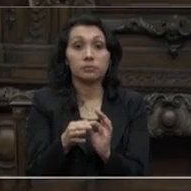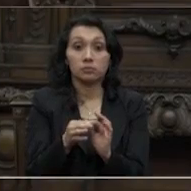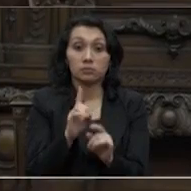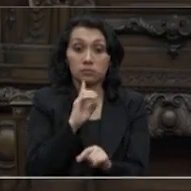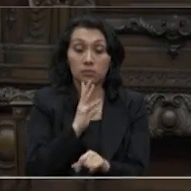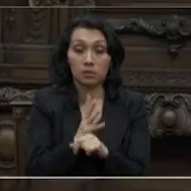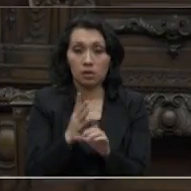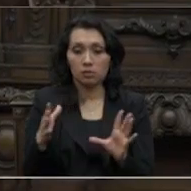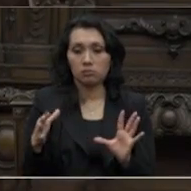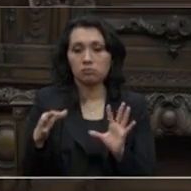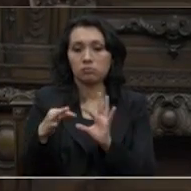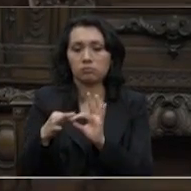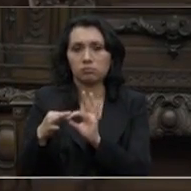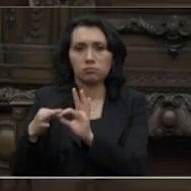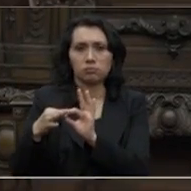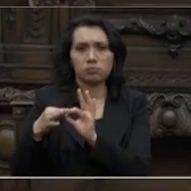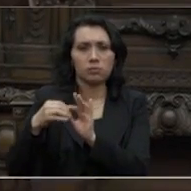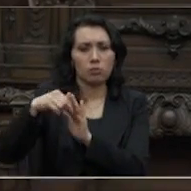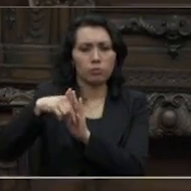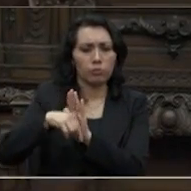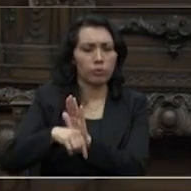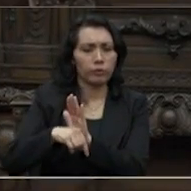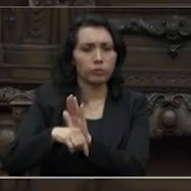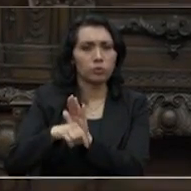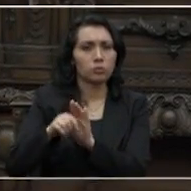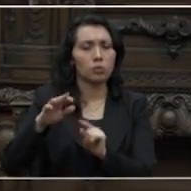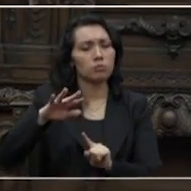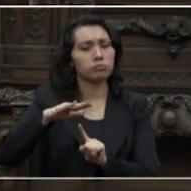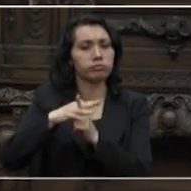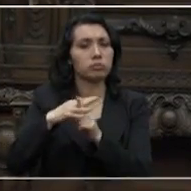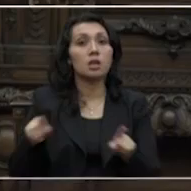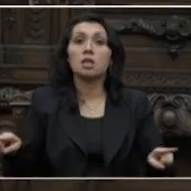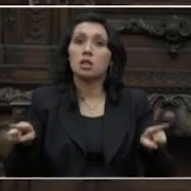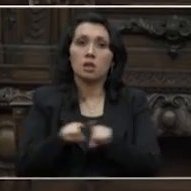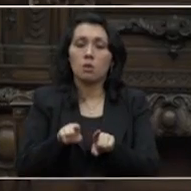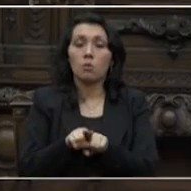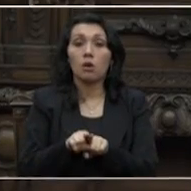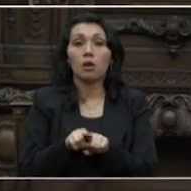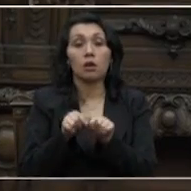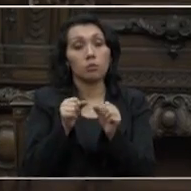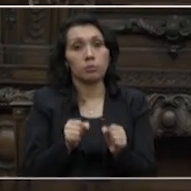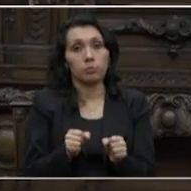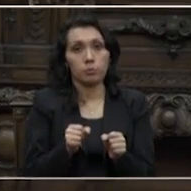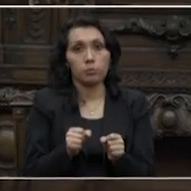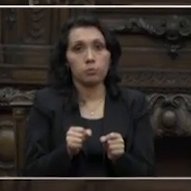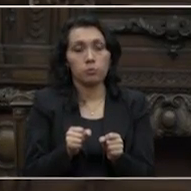muy ligada a ese profundo principio que es la igualdad. Y bueno, empecé